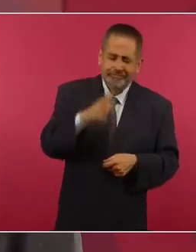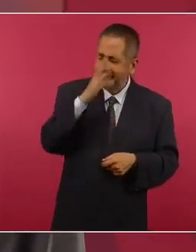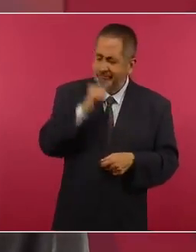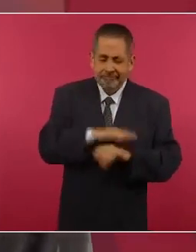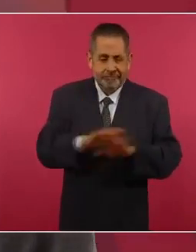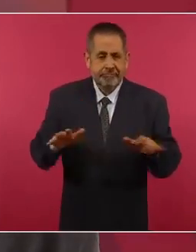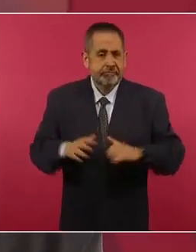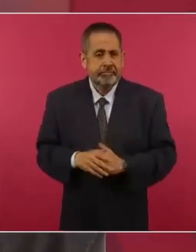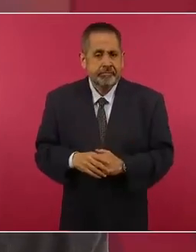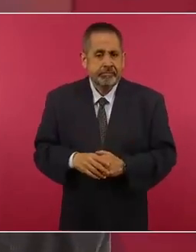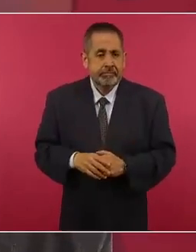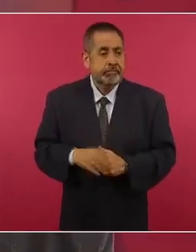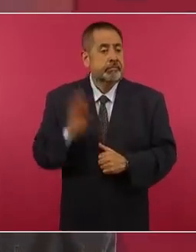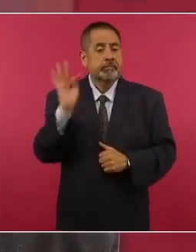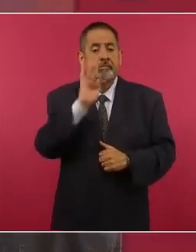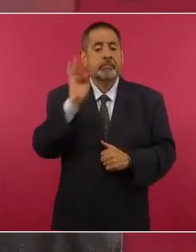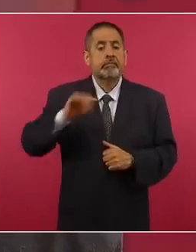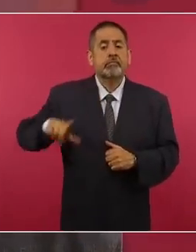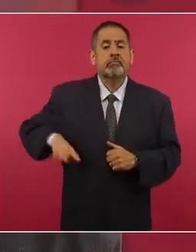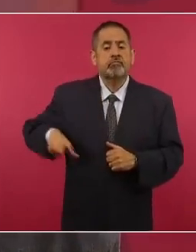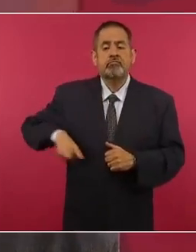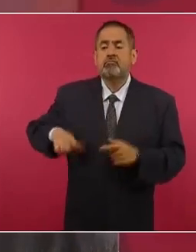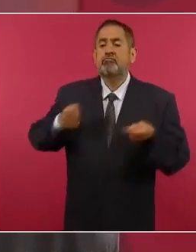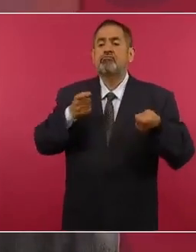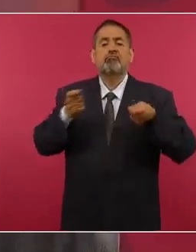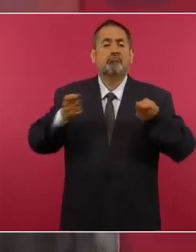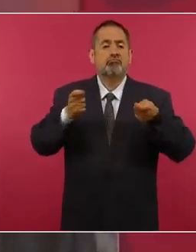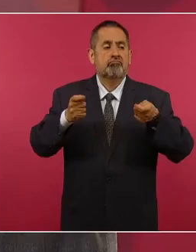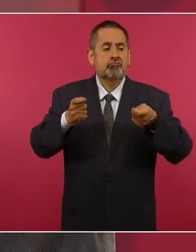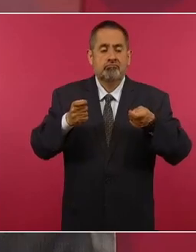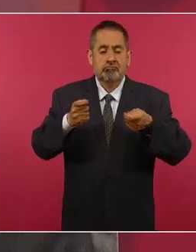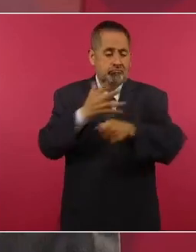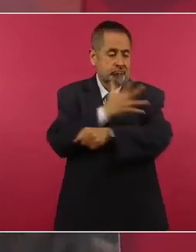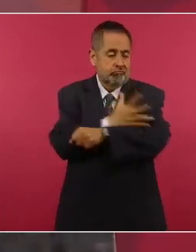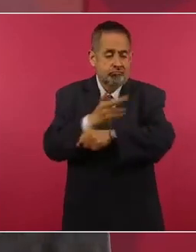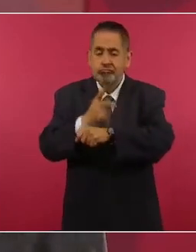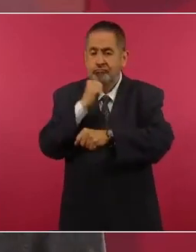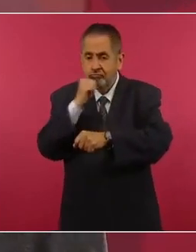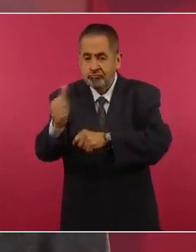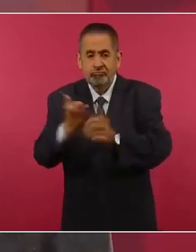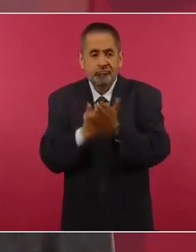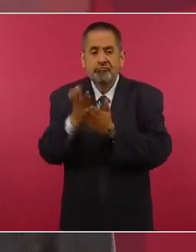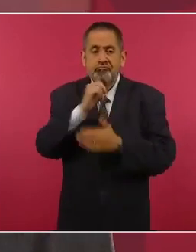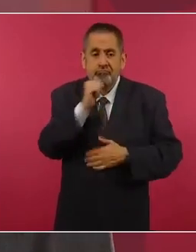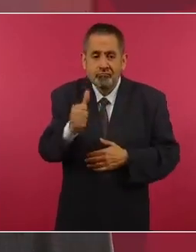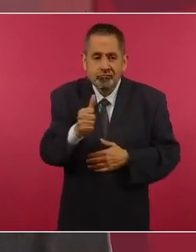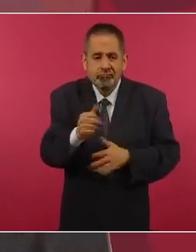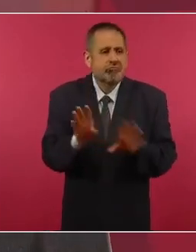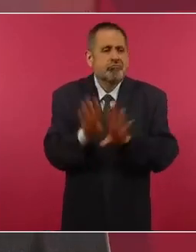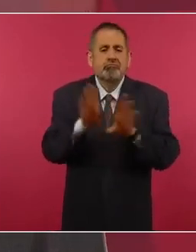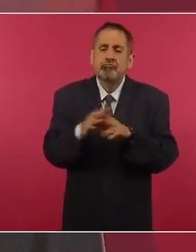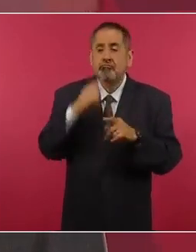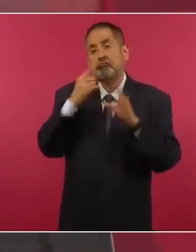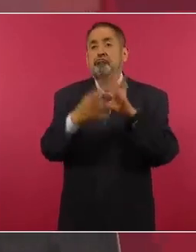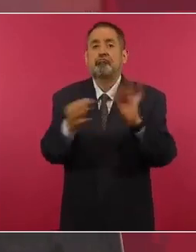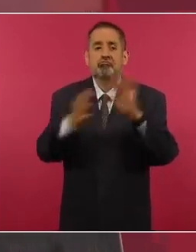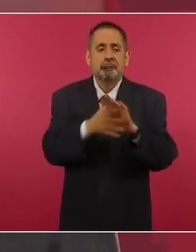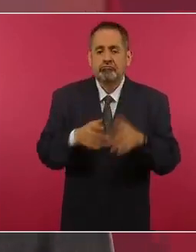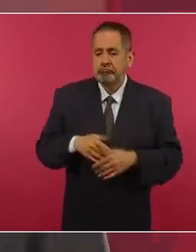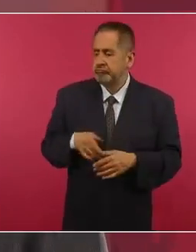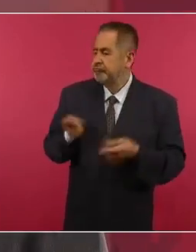Porque si un gobernante no tiene autoridad moral, no tiene autoridad política. Y cualquiera lo